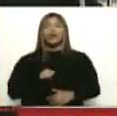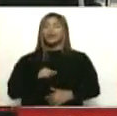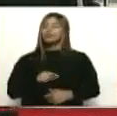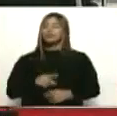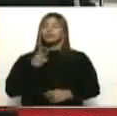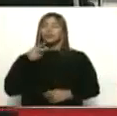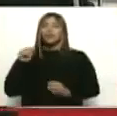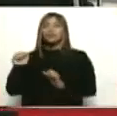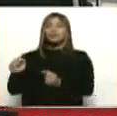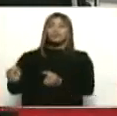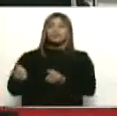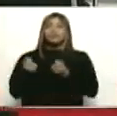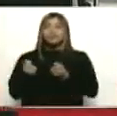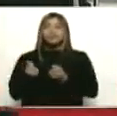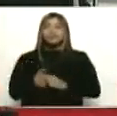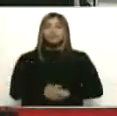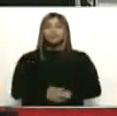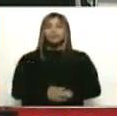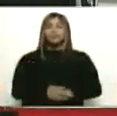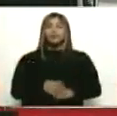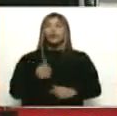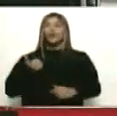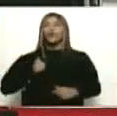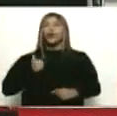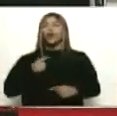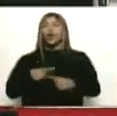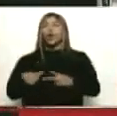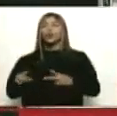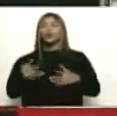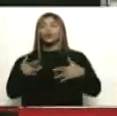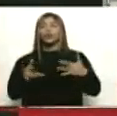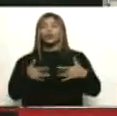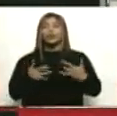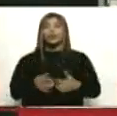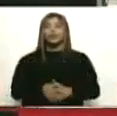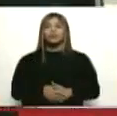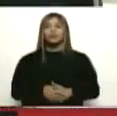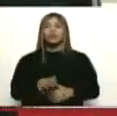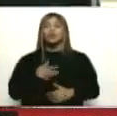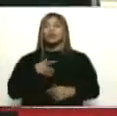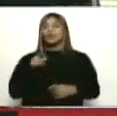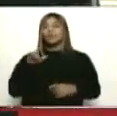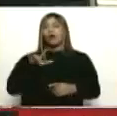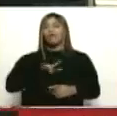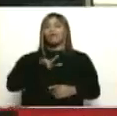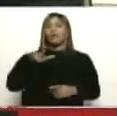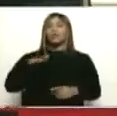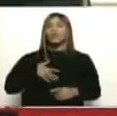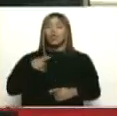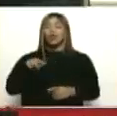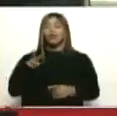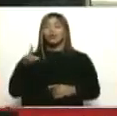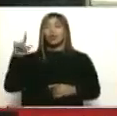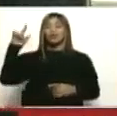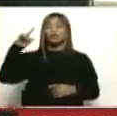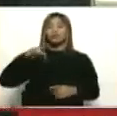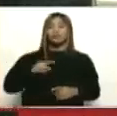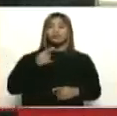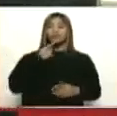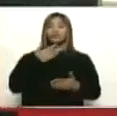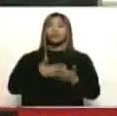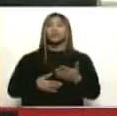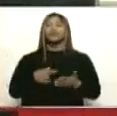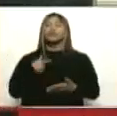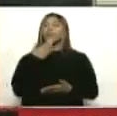dificultamos las acciones. ¿Vamos a realizar cualquier otra actividad? ¿Una aerolínea quiere volar a Venezuela? Pues tiene que someterse y pedir una